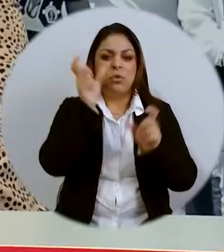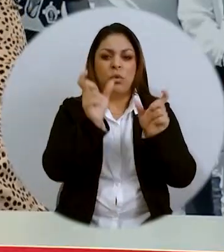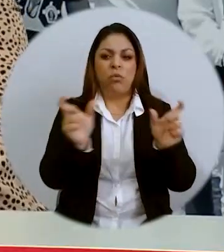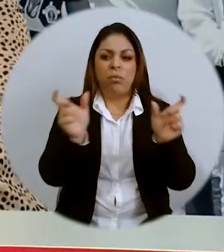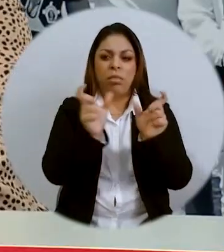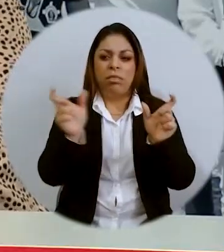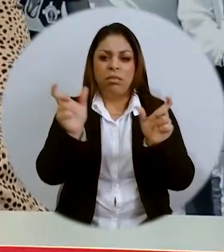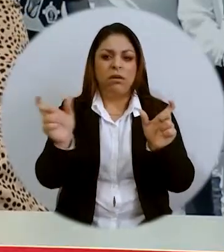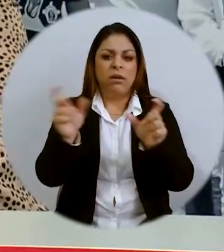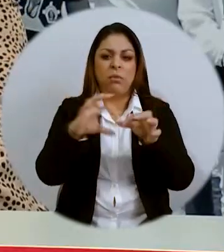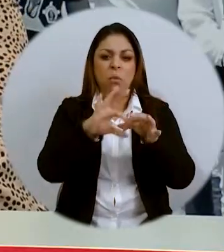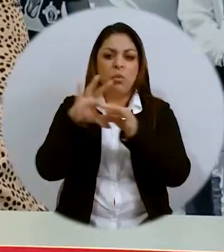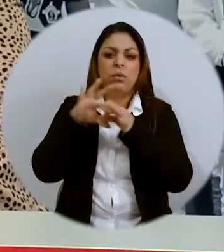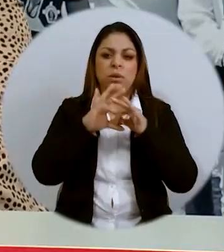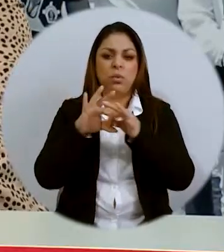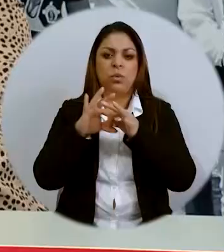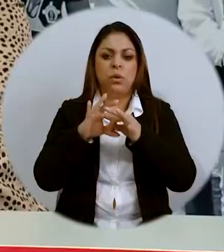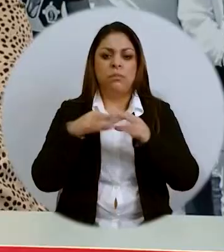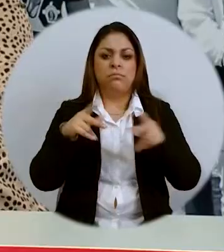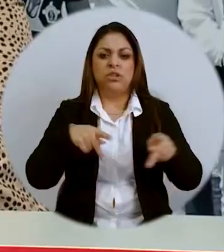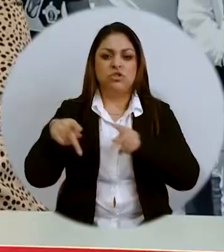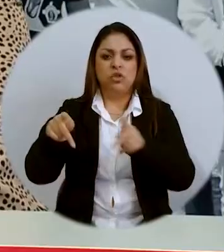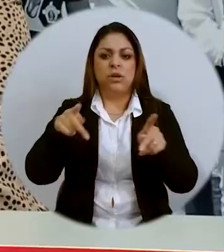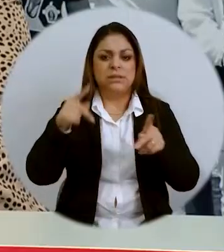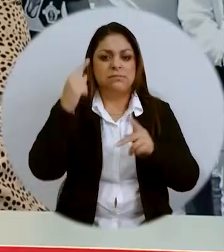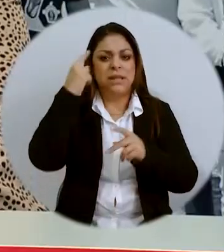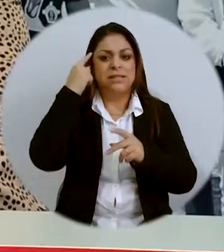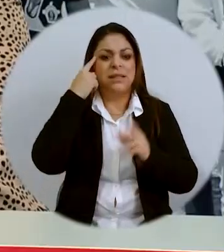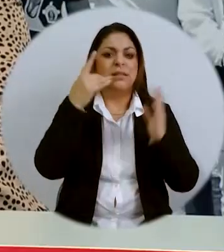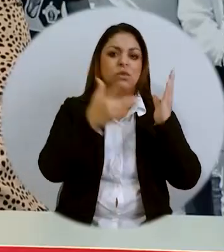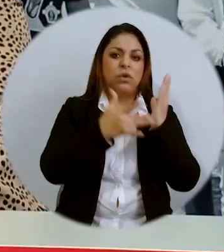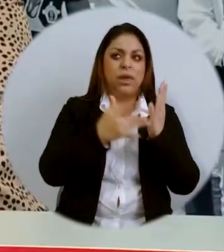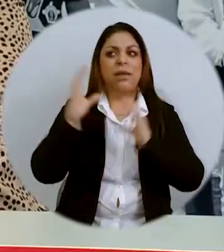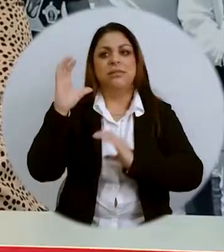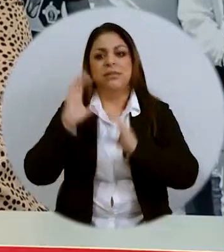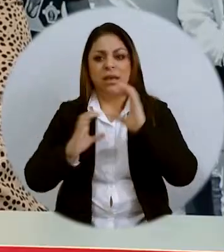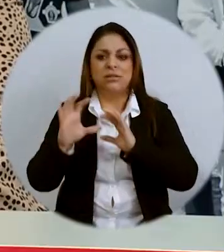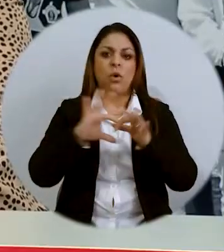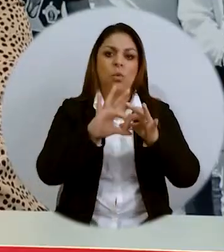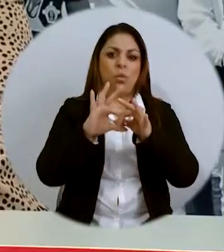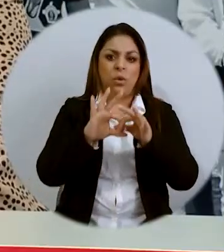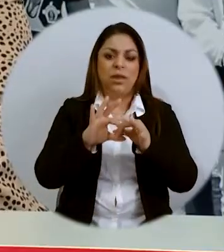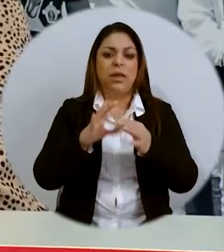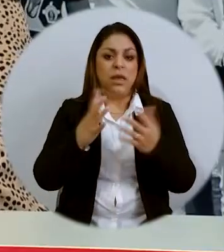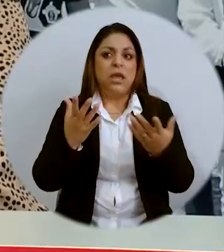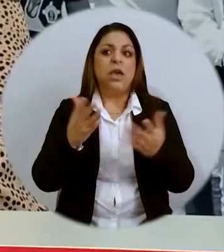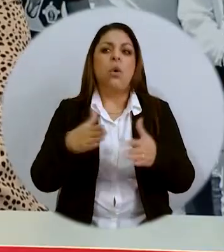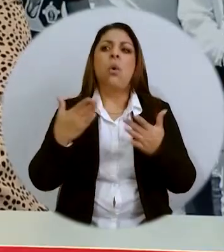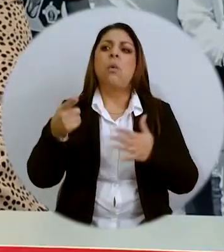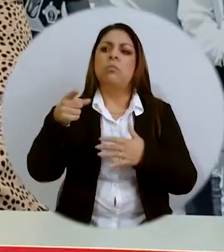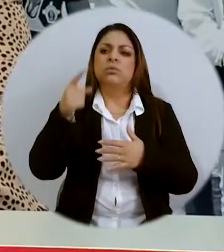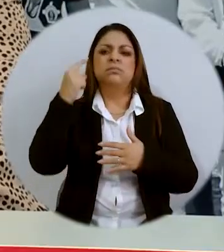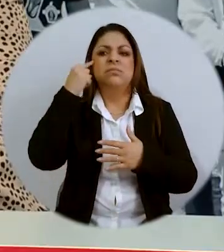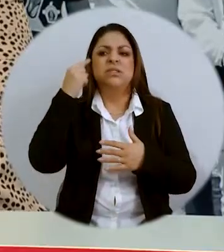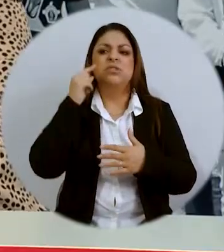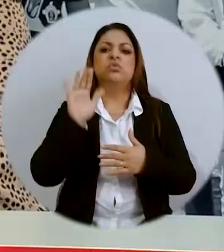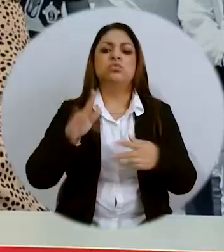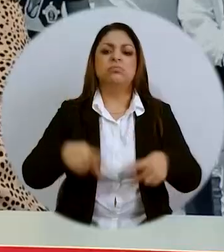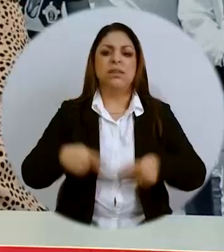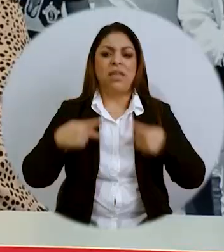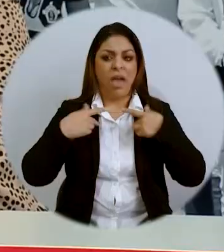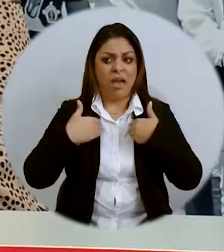esta construcción que hace la sociedad sobre los temas que versan de tecnología y sobre cómo lo perciben en sus vidas, ¿verdad? Porque eso